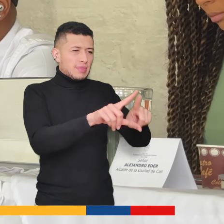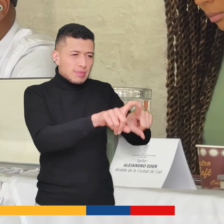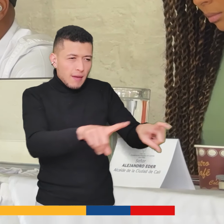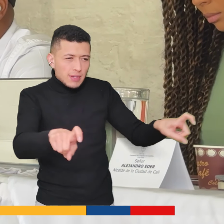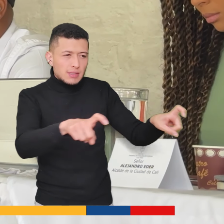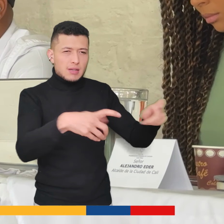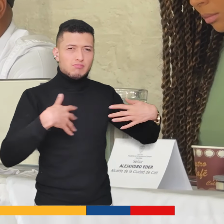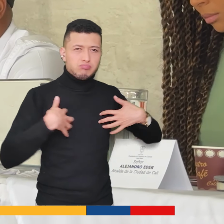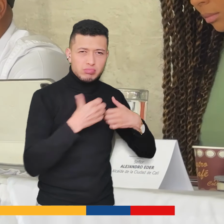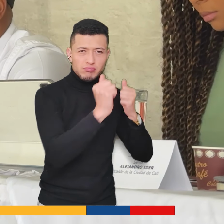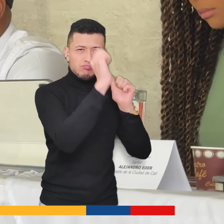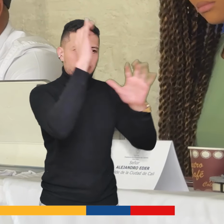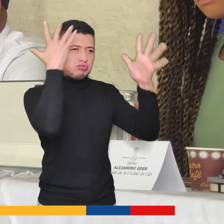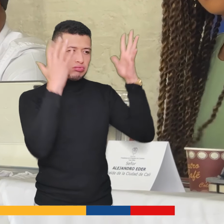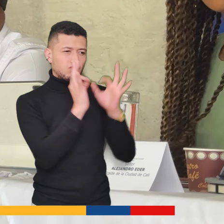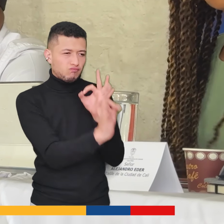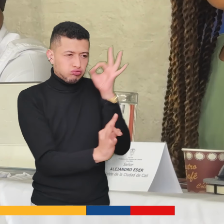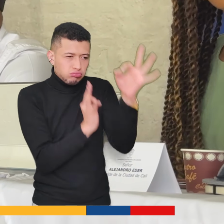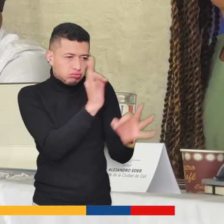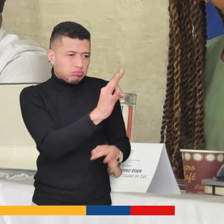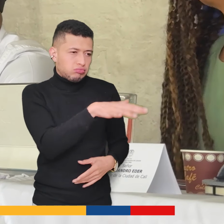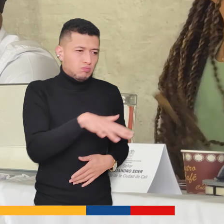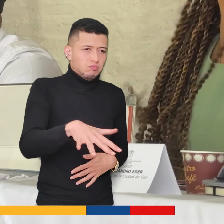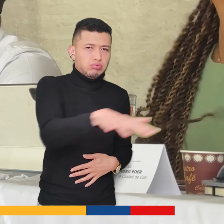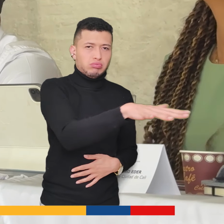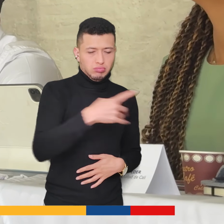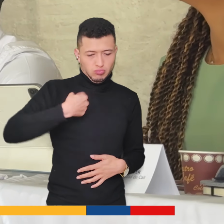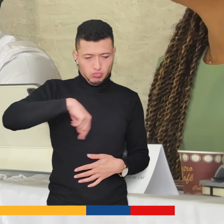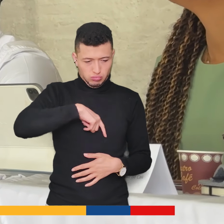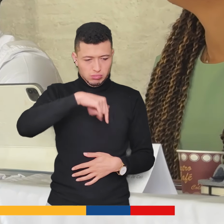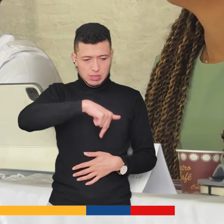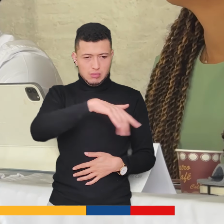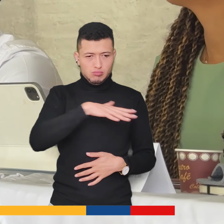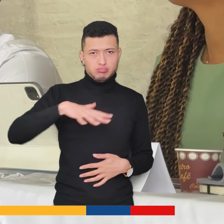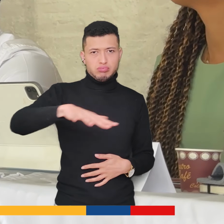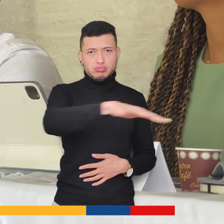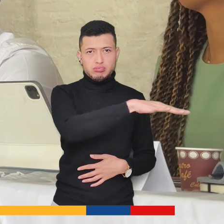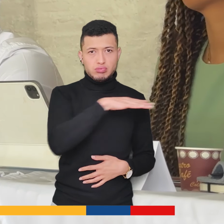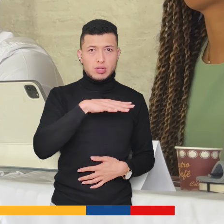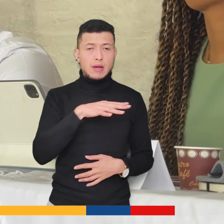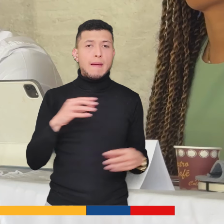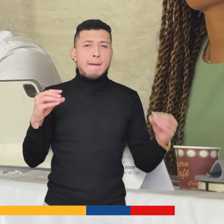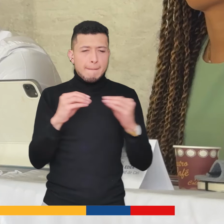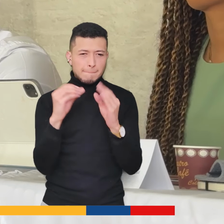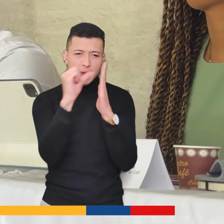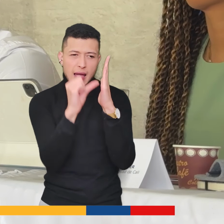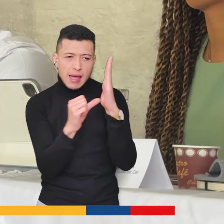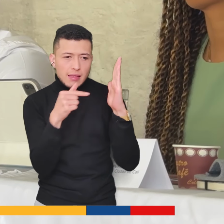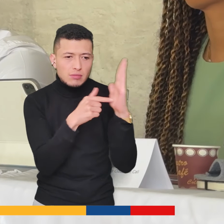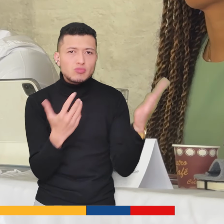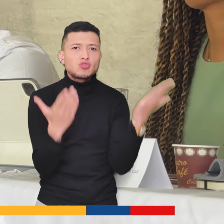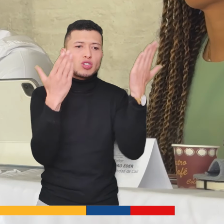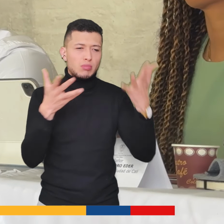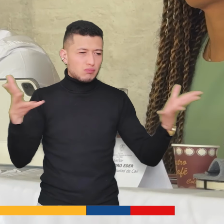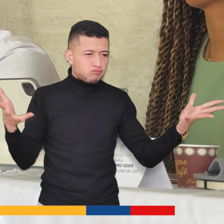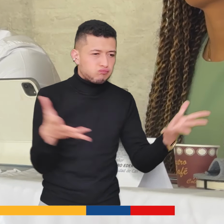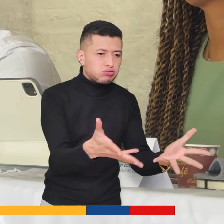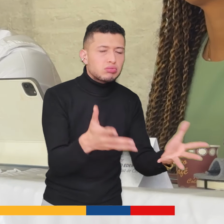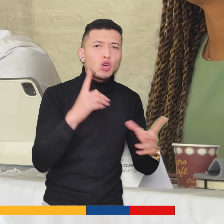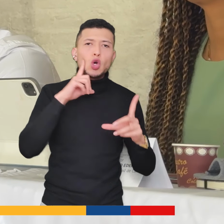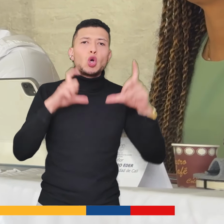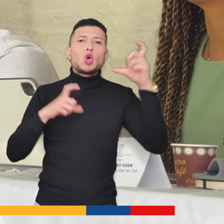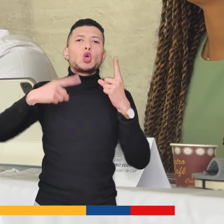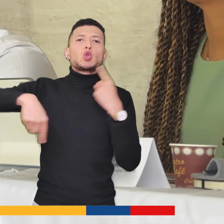nuestra región, una agenda que nos permita como región impulsar el turismo